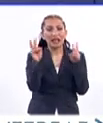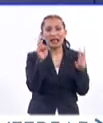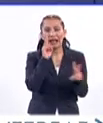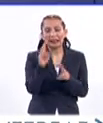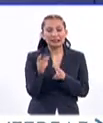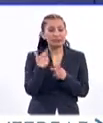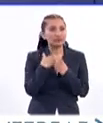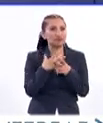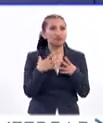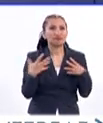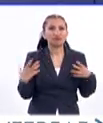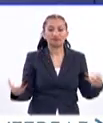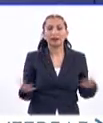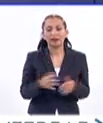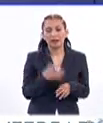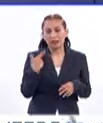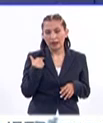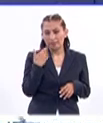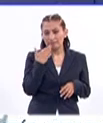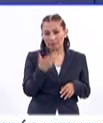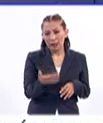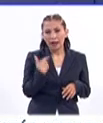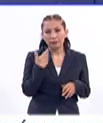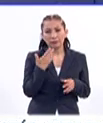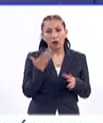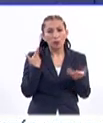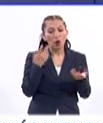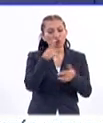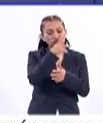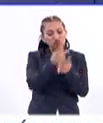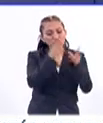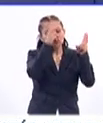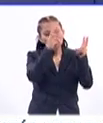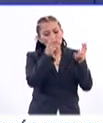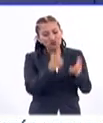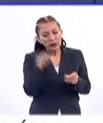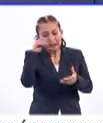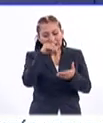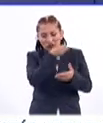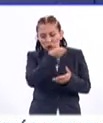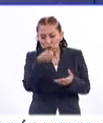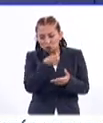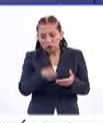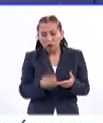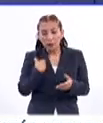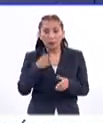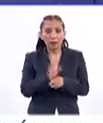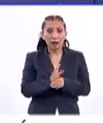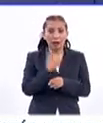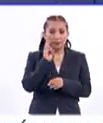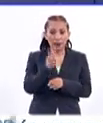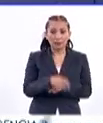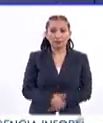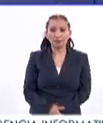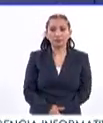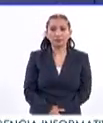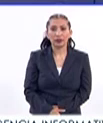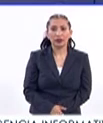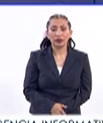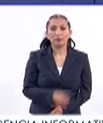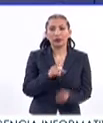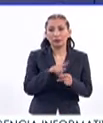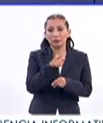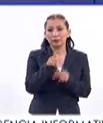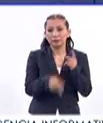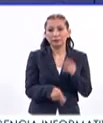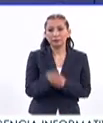fin, es algo monumental, así que sí es muy bueno, una muy buena programación para que puedan ver las películas que más les interesa. Pero eso vamos a platicarlo